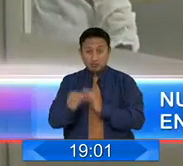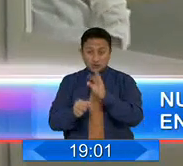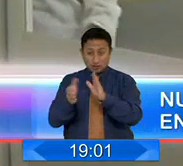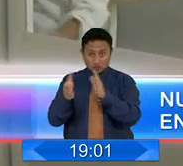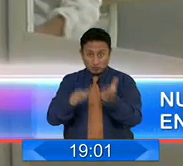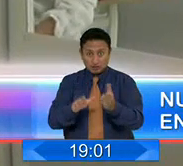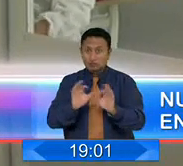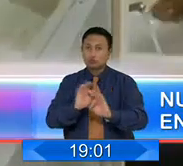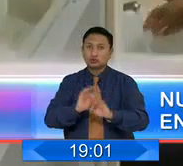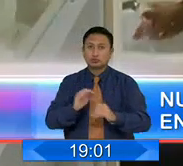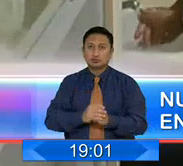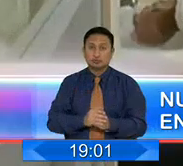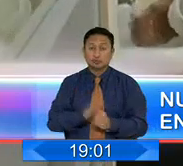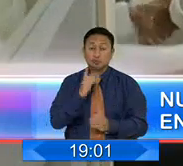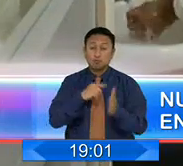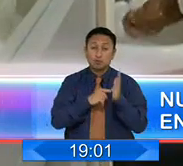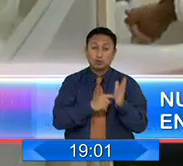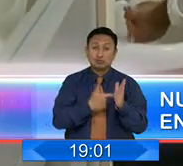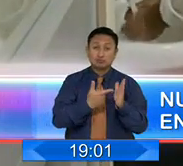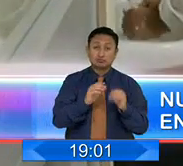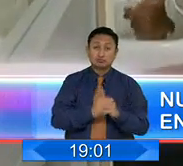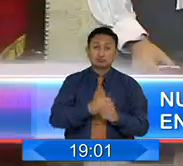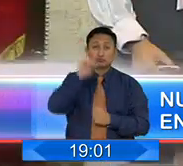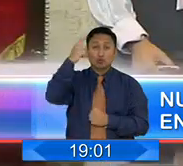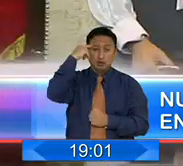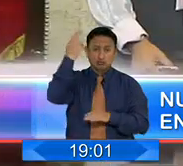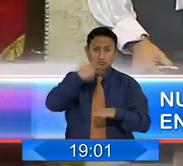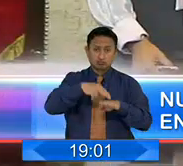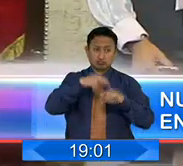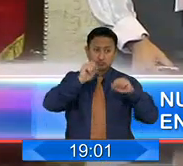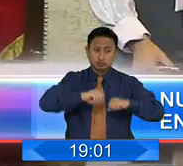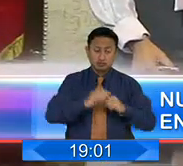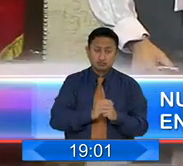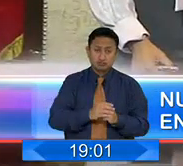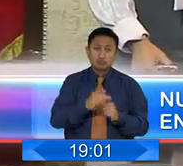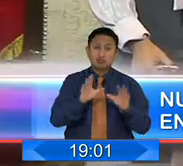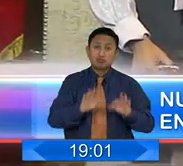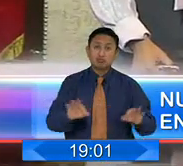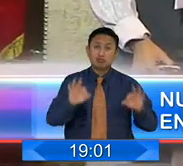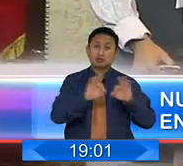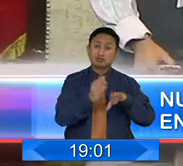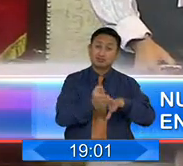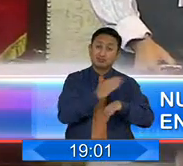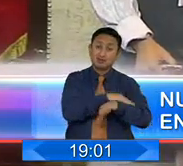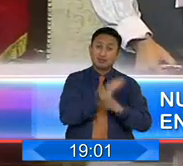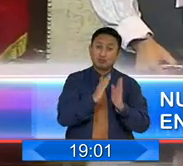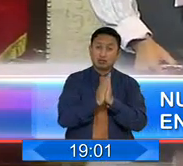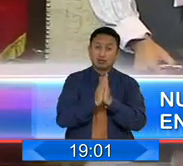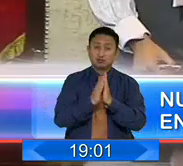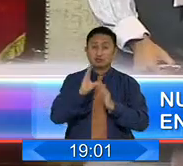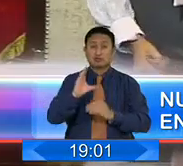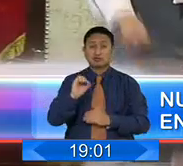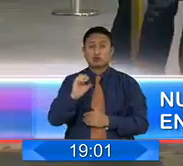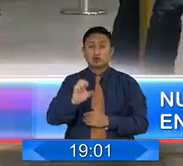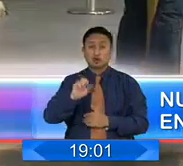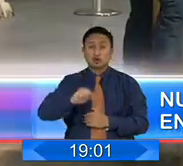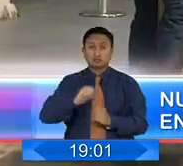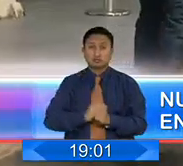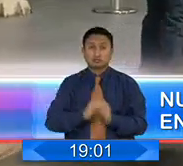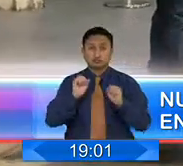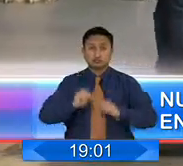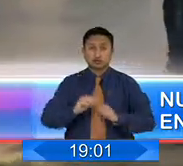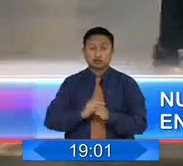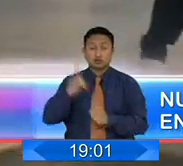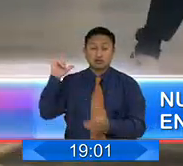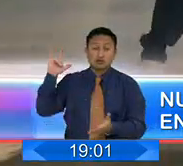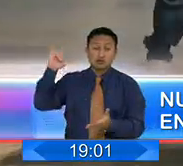COVID. De allí que invitó una vez más al gobierno nacional a tomar en cuenta el pedido hecho días atrás por el COE cantonal en restringir los